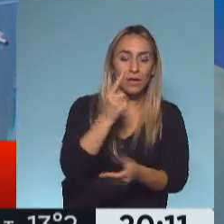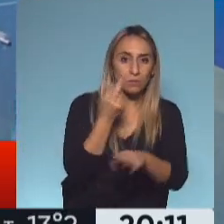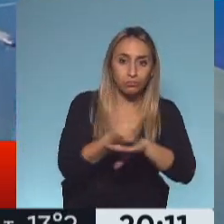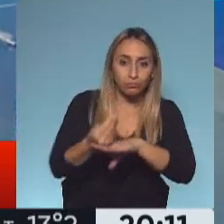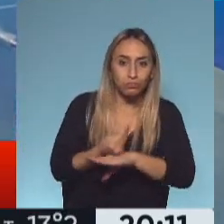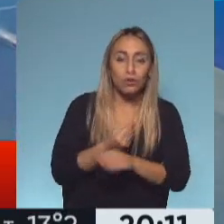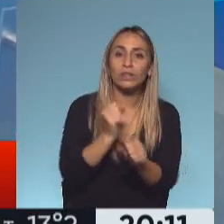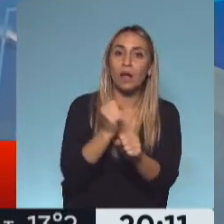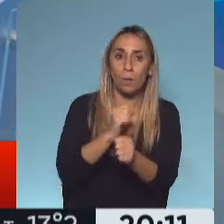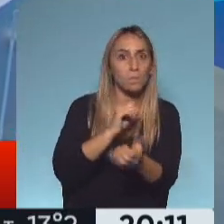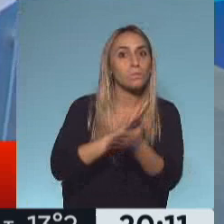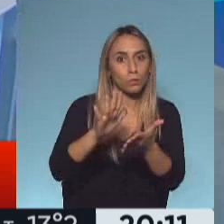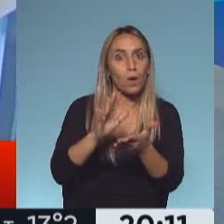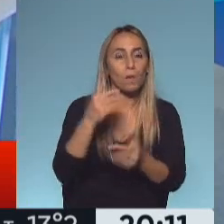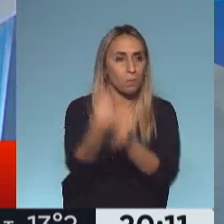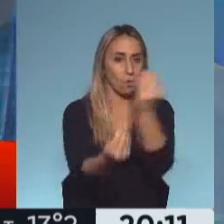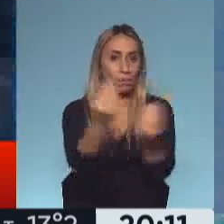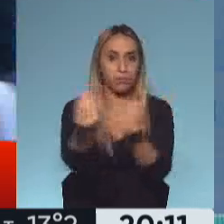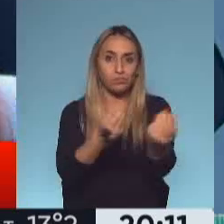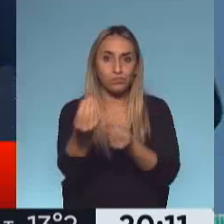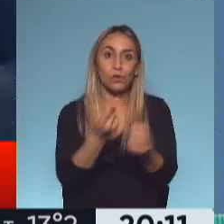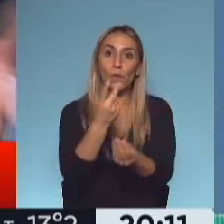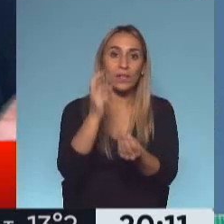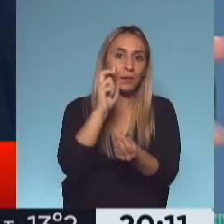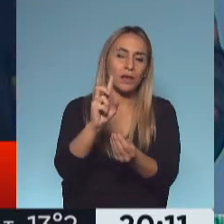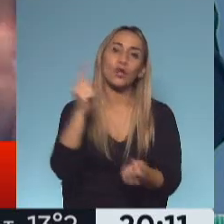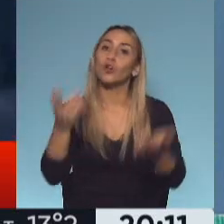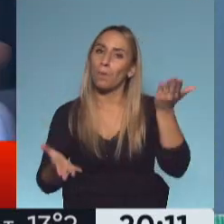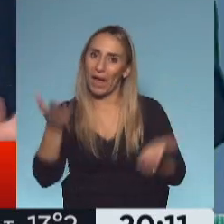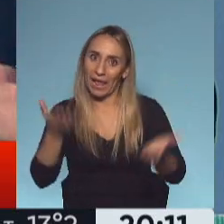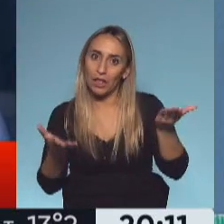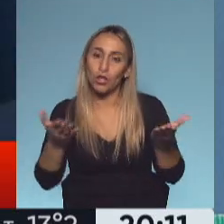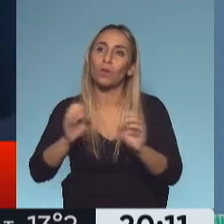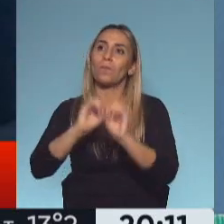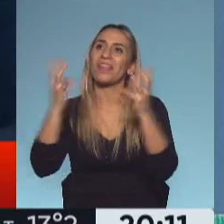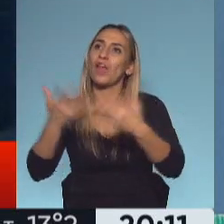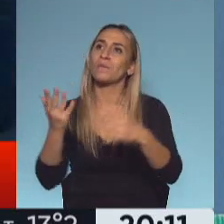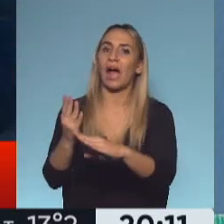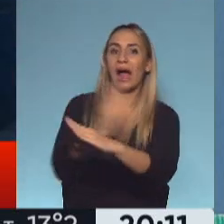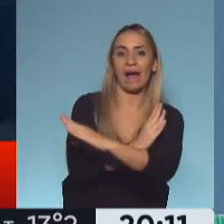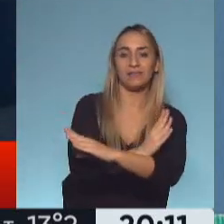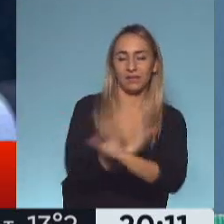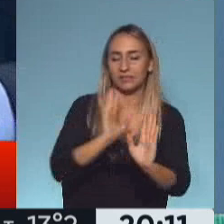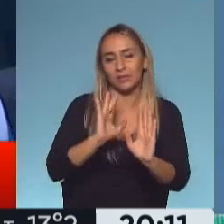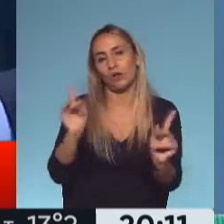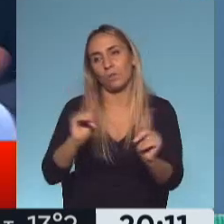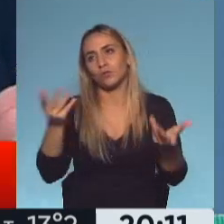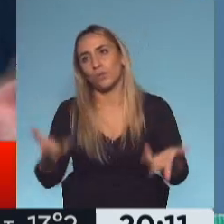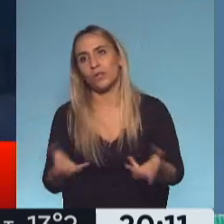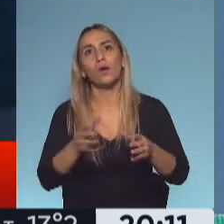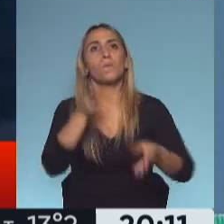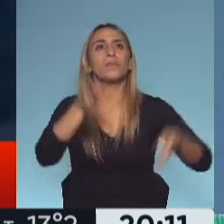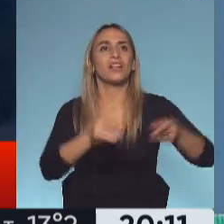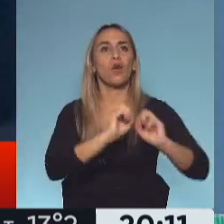febrero de 2020, nuevamente dato prepandemia, ¿no? Es decir, para comparar cosas comparables, no entrar en comparaciones con periodo